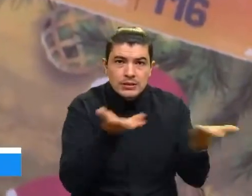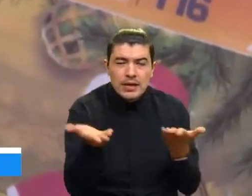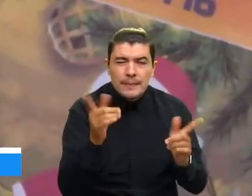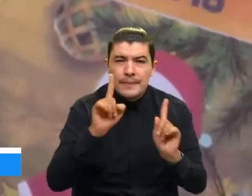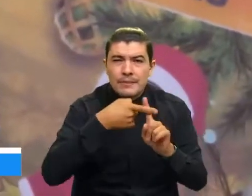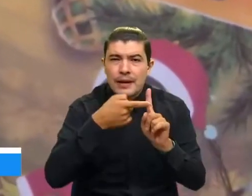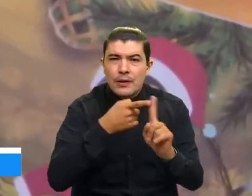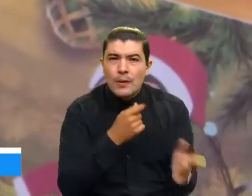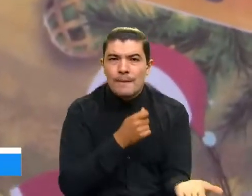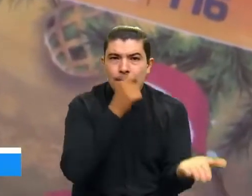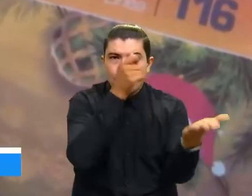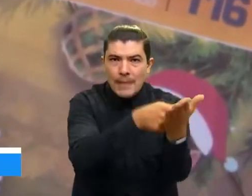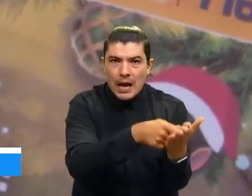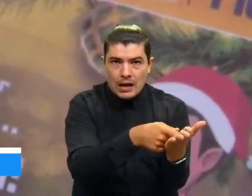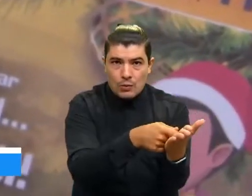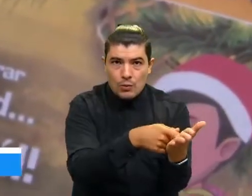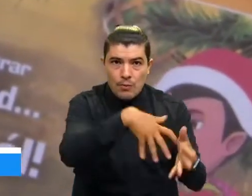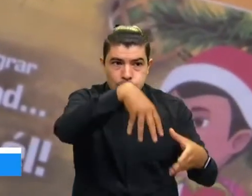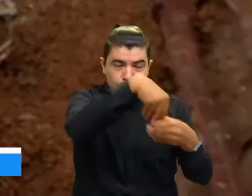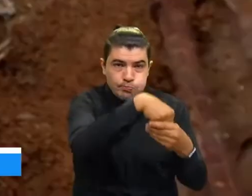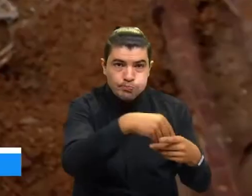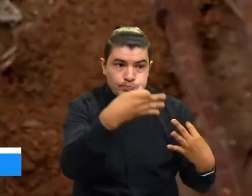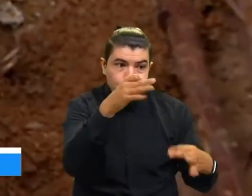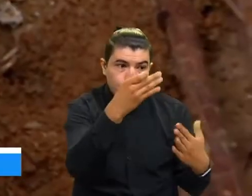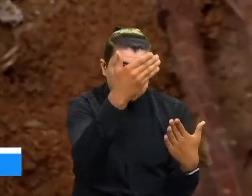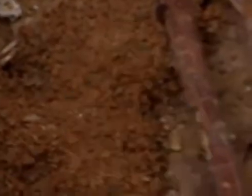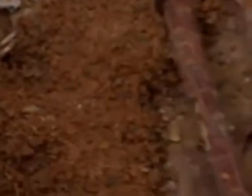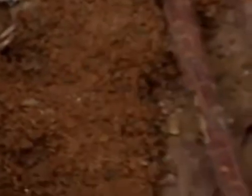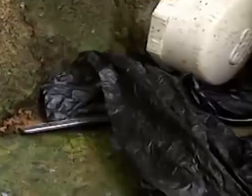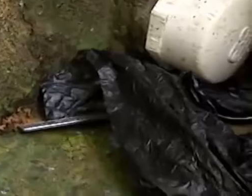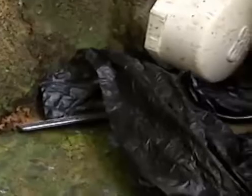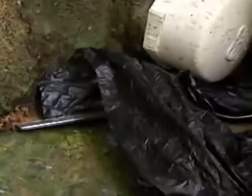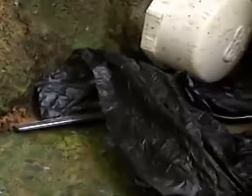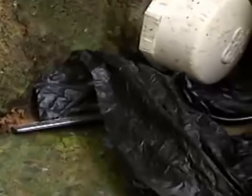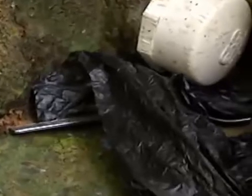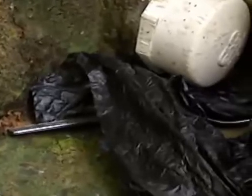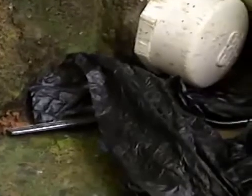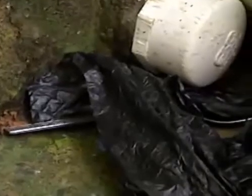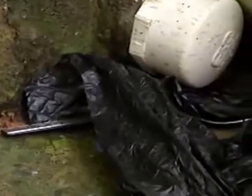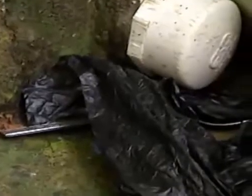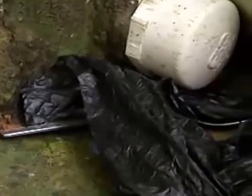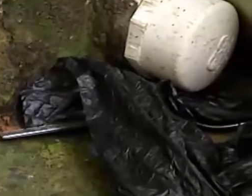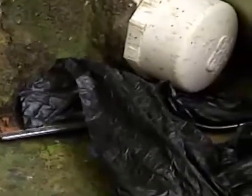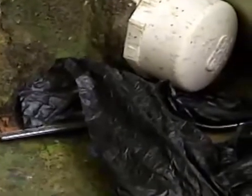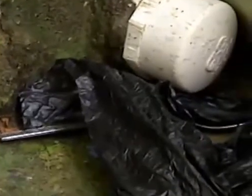deben cancelar el valor estipulado en los recibos para poder restablecer la reconexión.